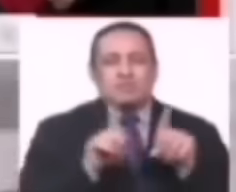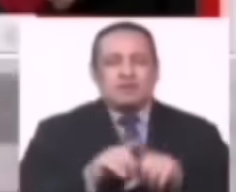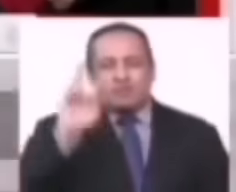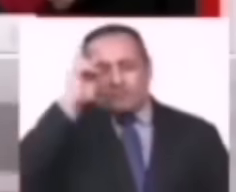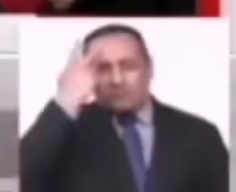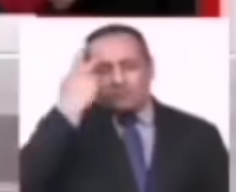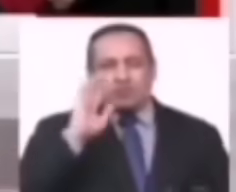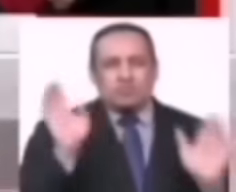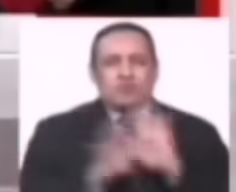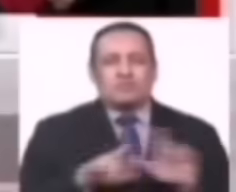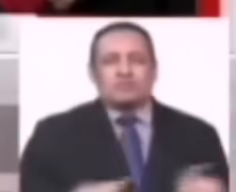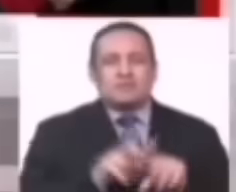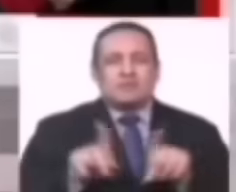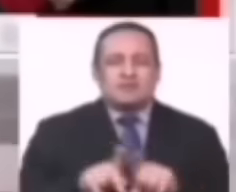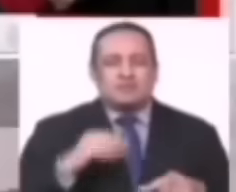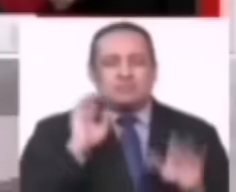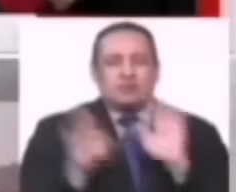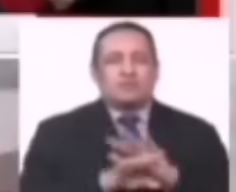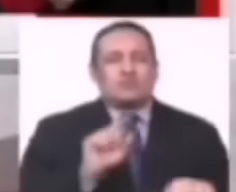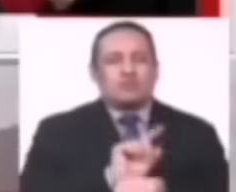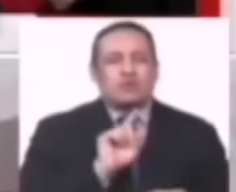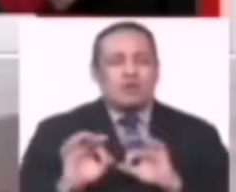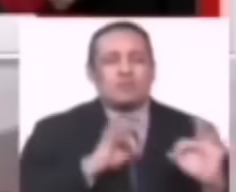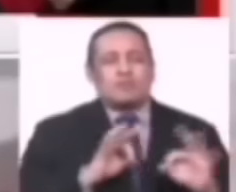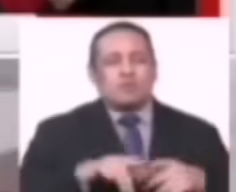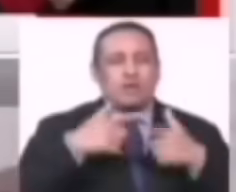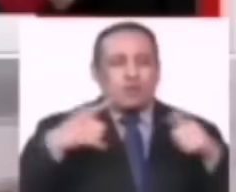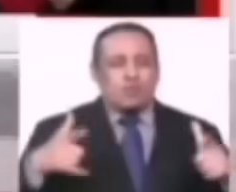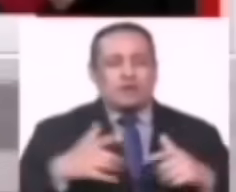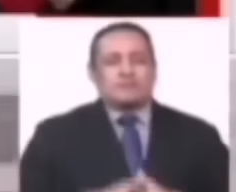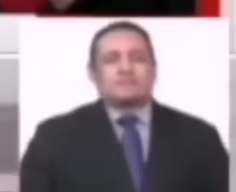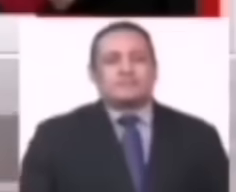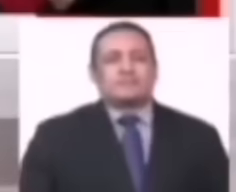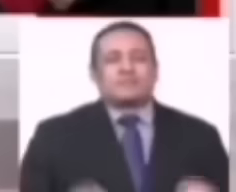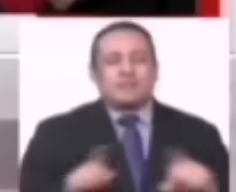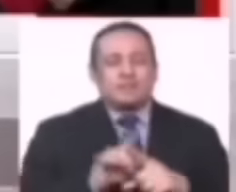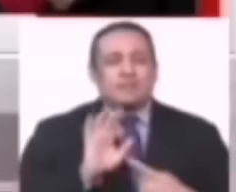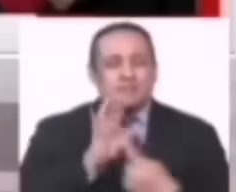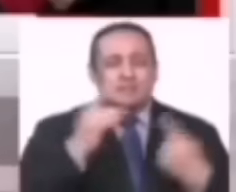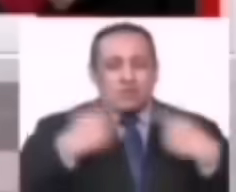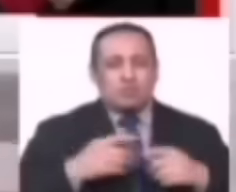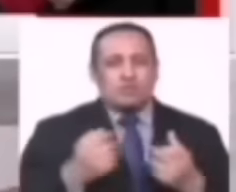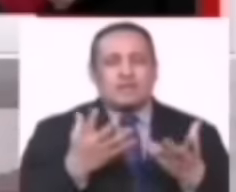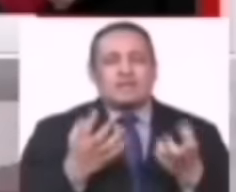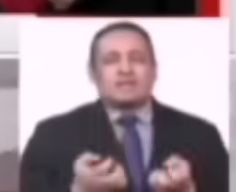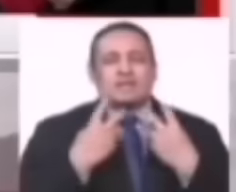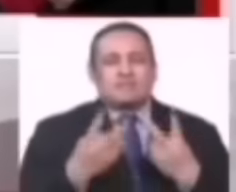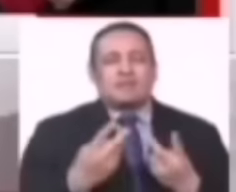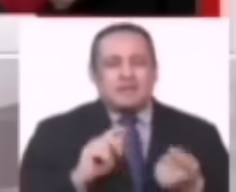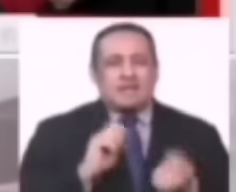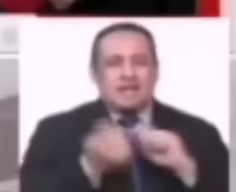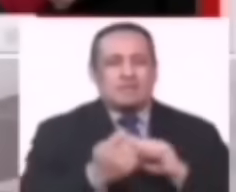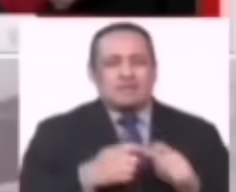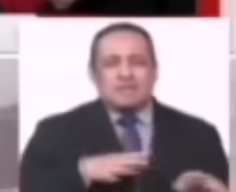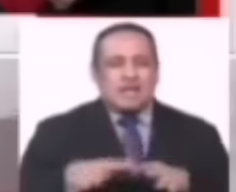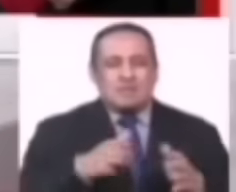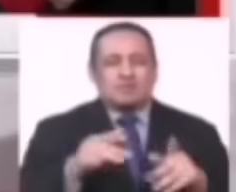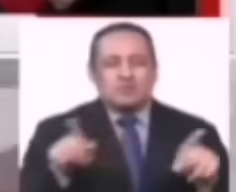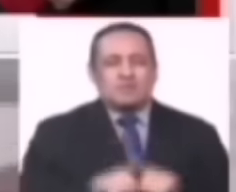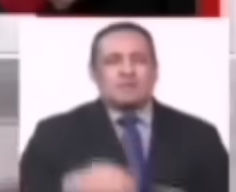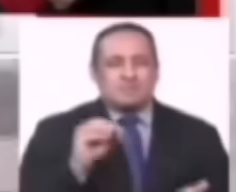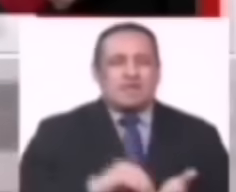en los estudiantes de la educación básica regular. La presente iniciativa busca revertir esa tendencia cada vez